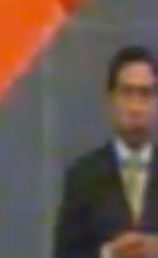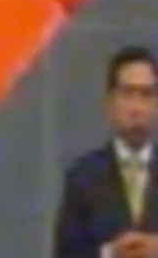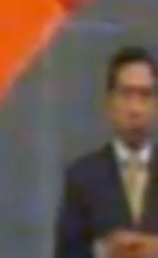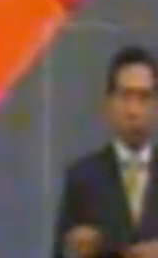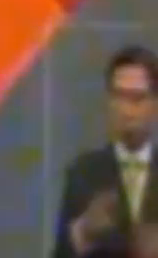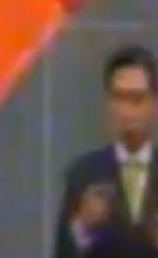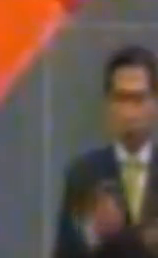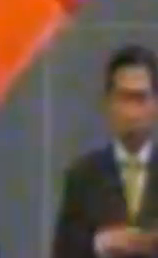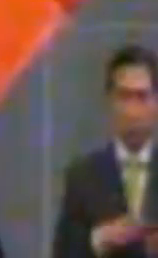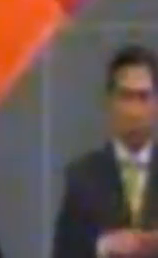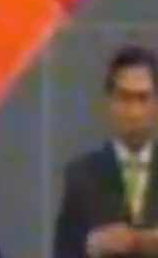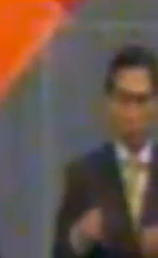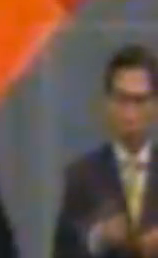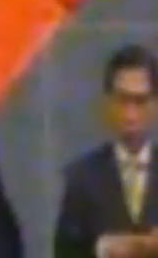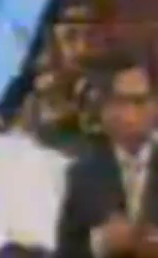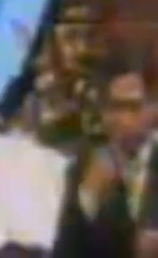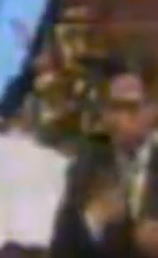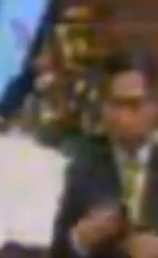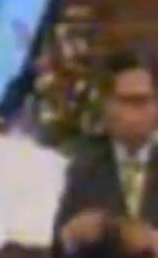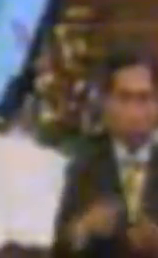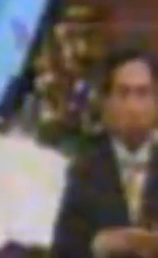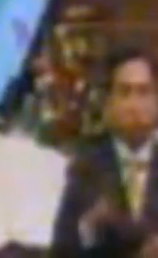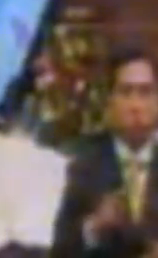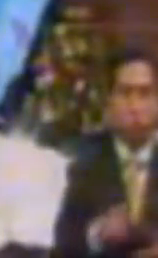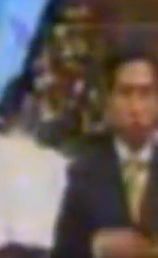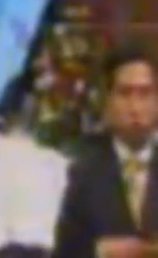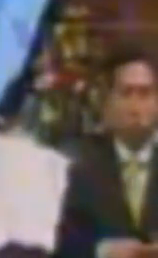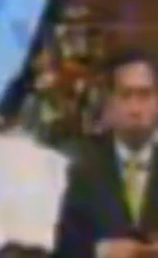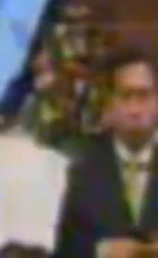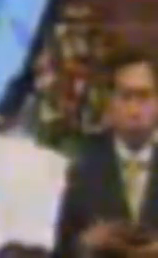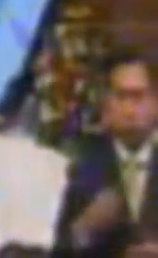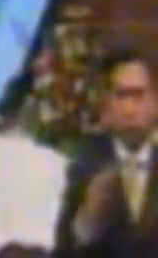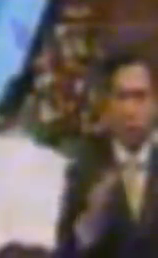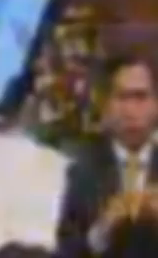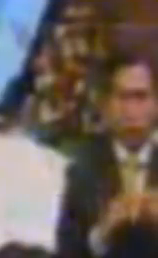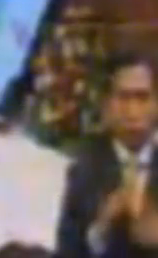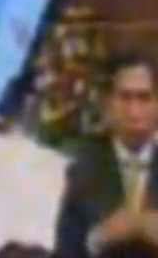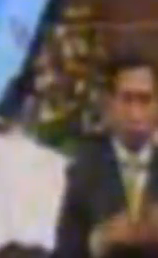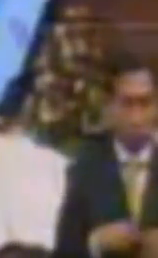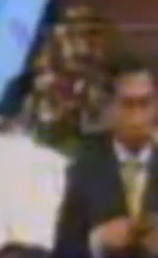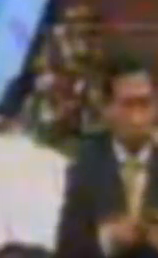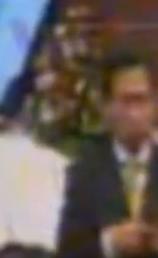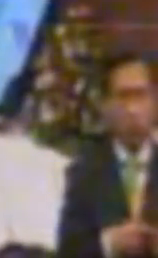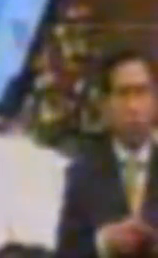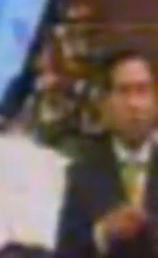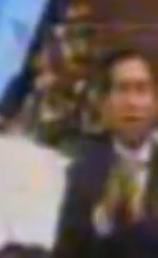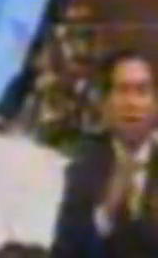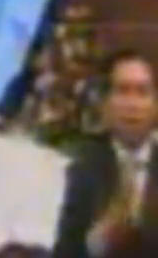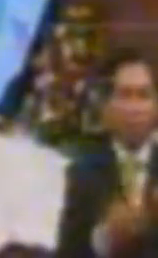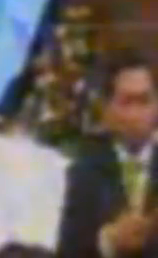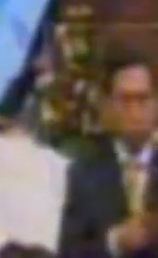logrando hacer esa distribución de uso a través de redes. Comienza por desaguadero, seguramente